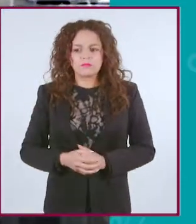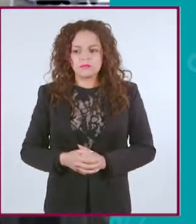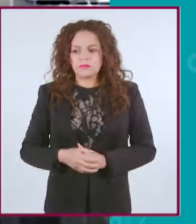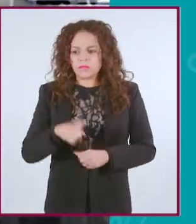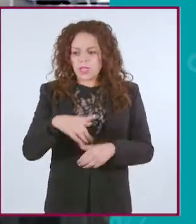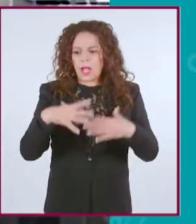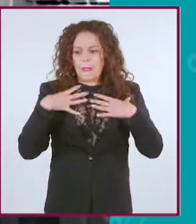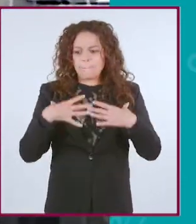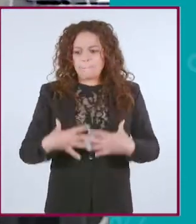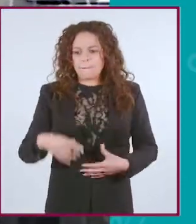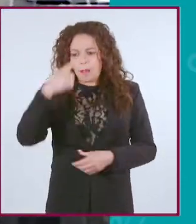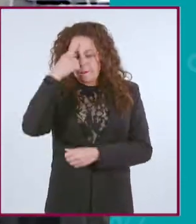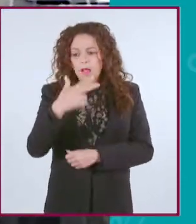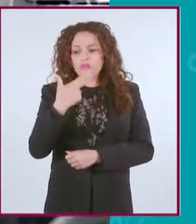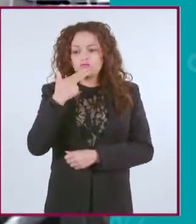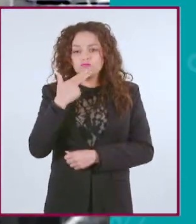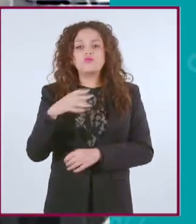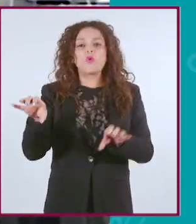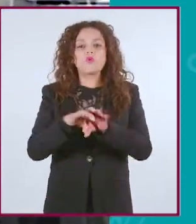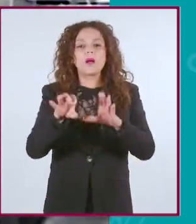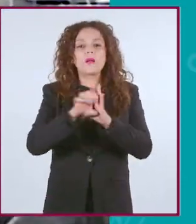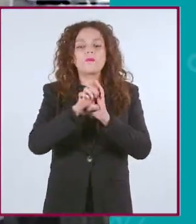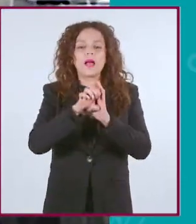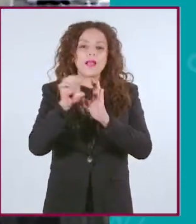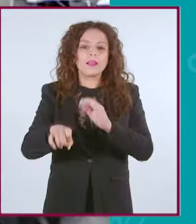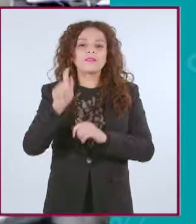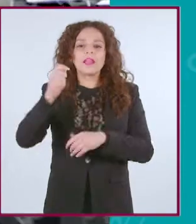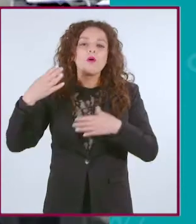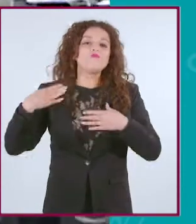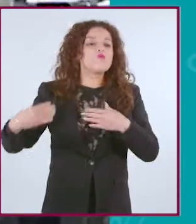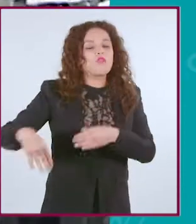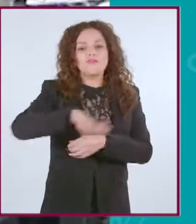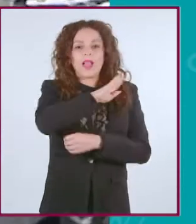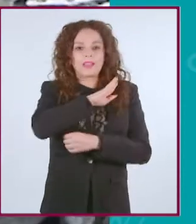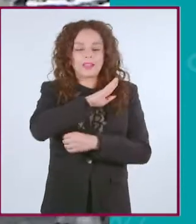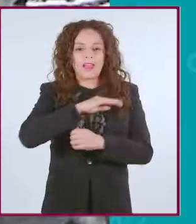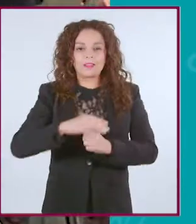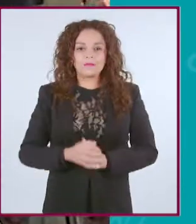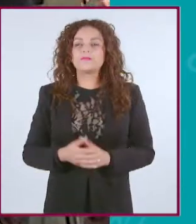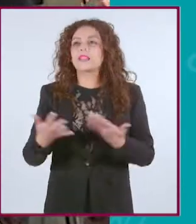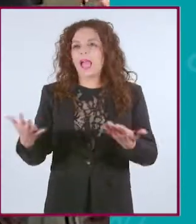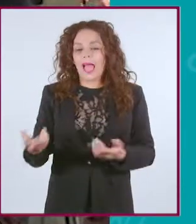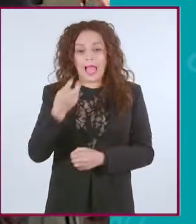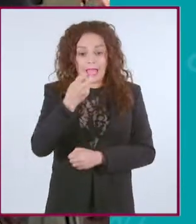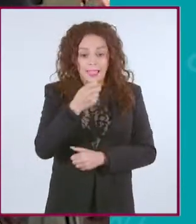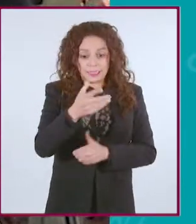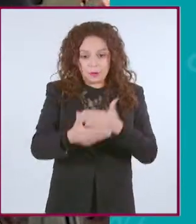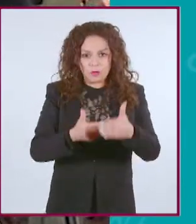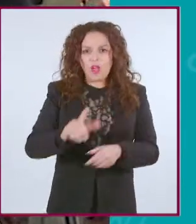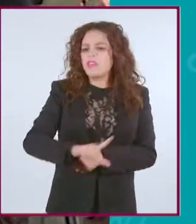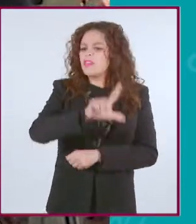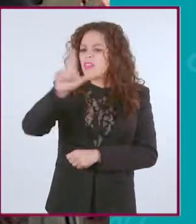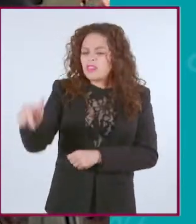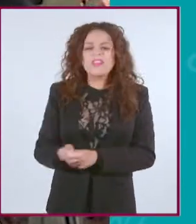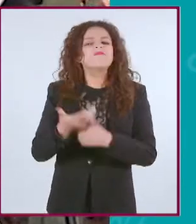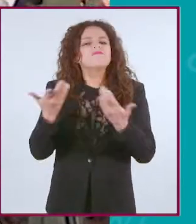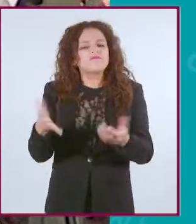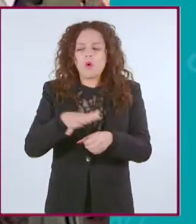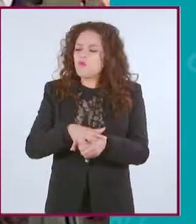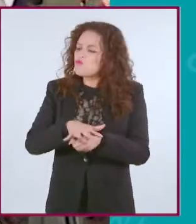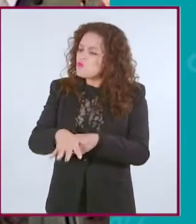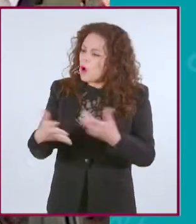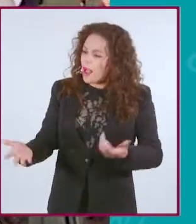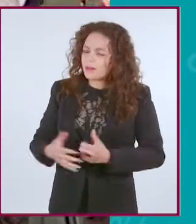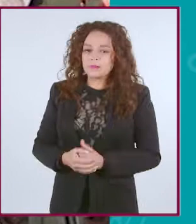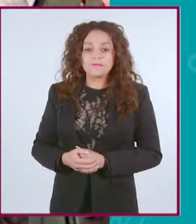prenda para utilizar como bufanda, ¿no? Como bufanda. Después de este proceso de tejido, ¿cuál es el siguiente paso? El